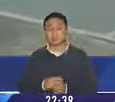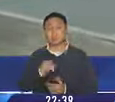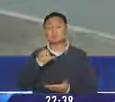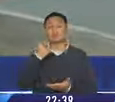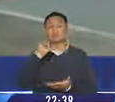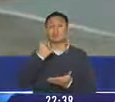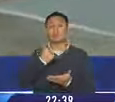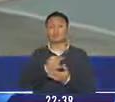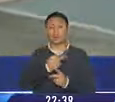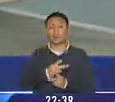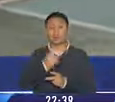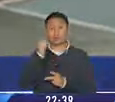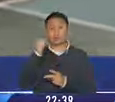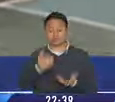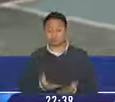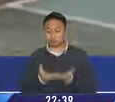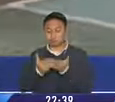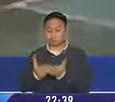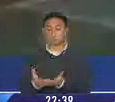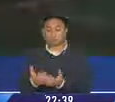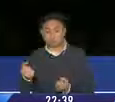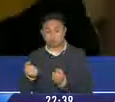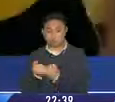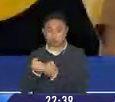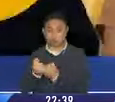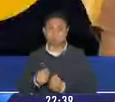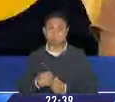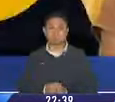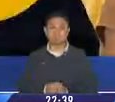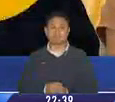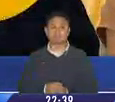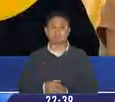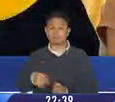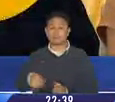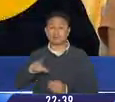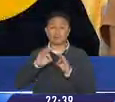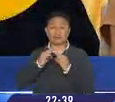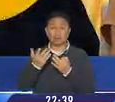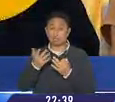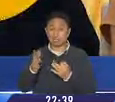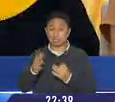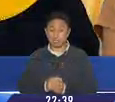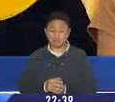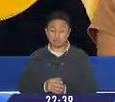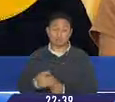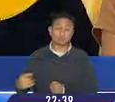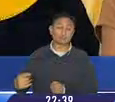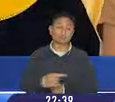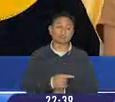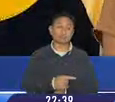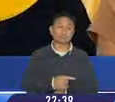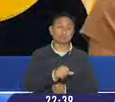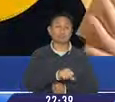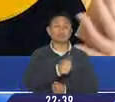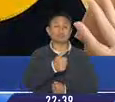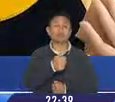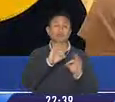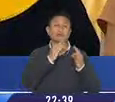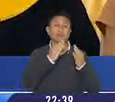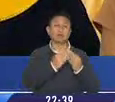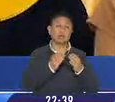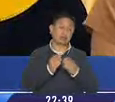de Protección de Derechos una medida de apoyo. En caso de que no se pueda trabajar con la familia, se busca familia